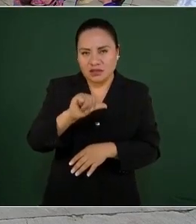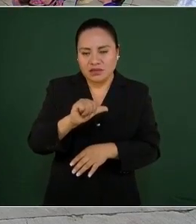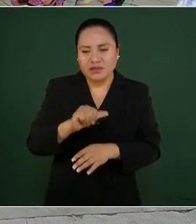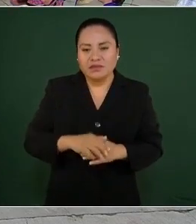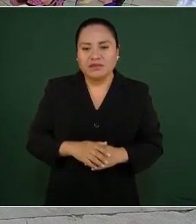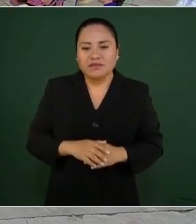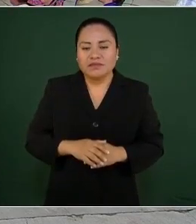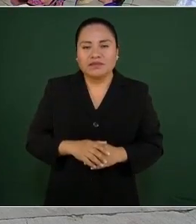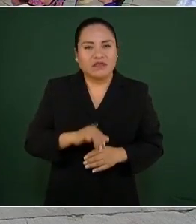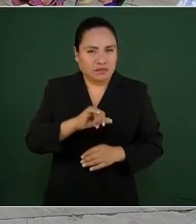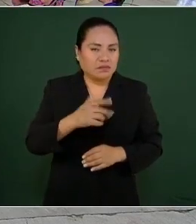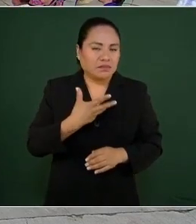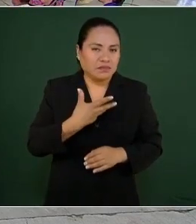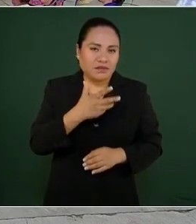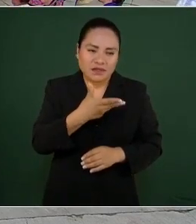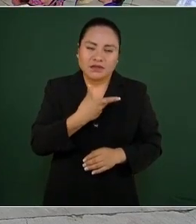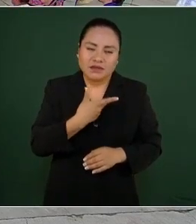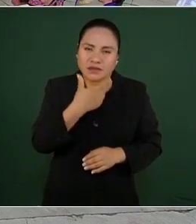que tiene toda la razón,